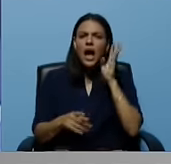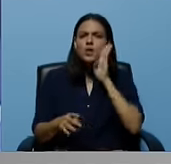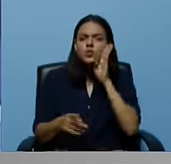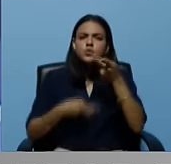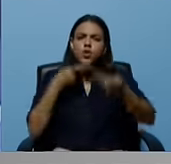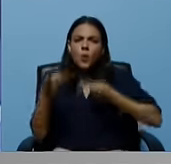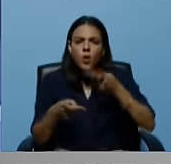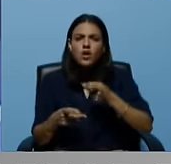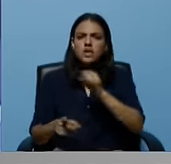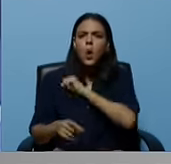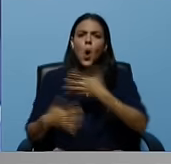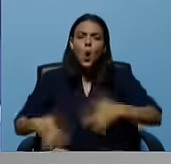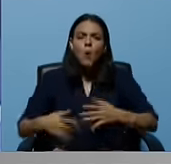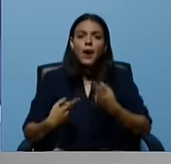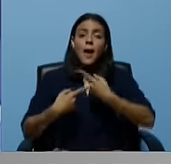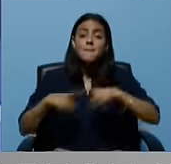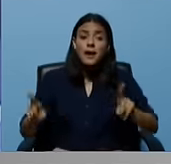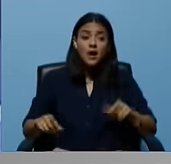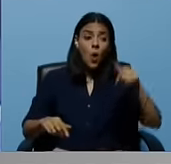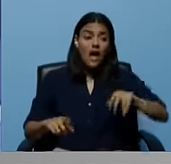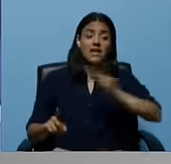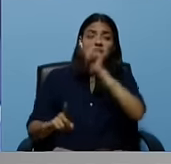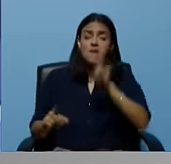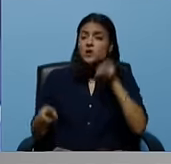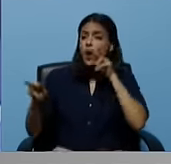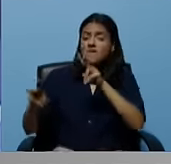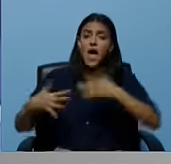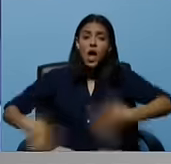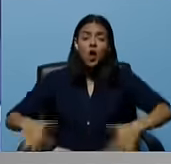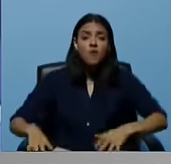Pero la cobardía en Venezuela no se perdona.